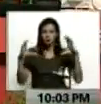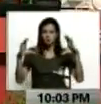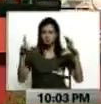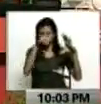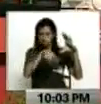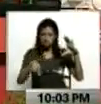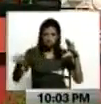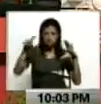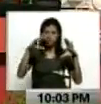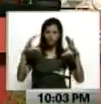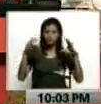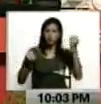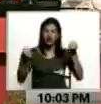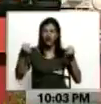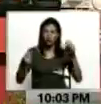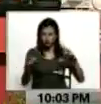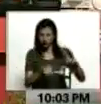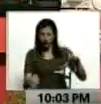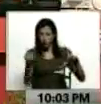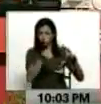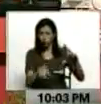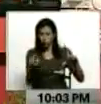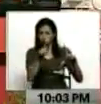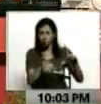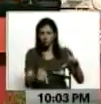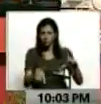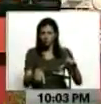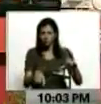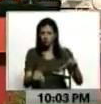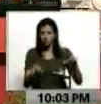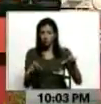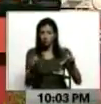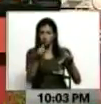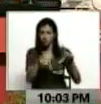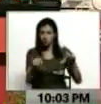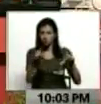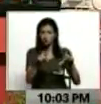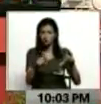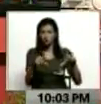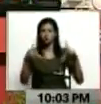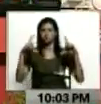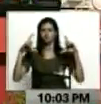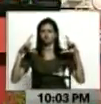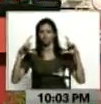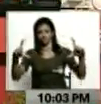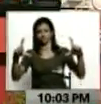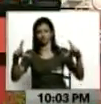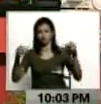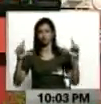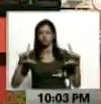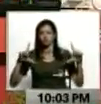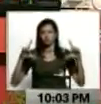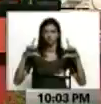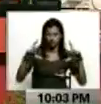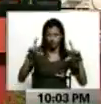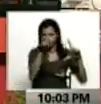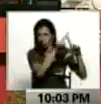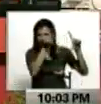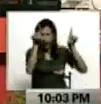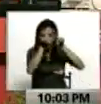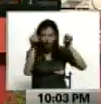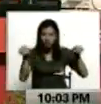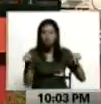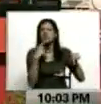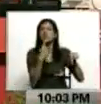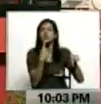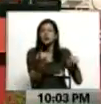cauchos eso que ponen un ring verdad un ring y ponen una cosita y ar Pero esa estaba así decía no se permite hablar mal de